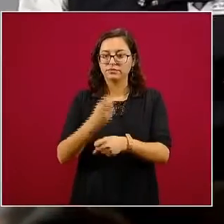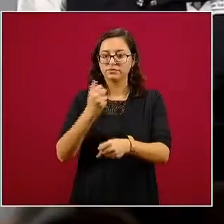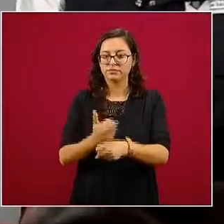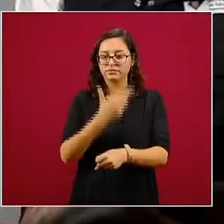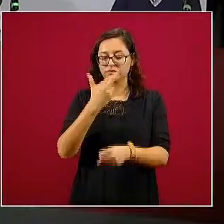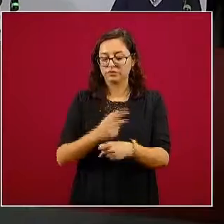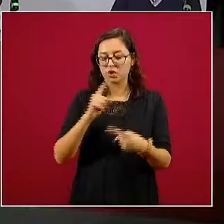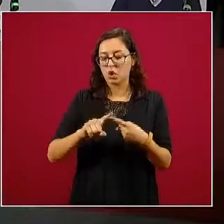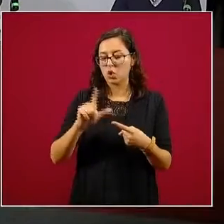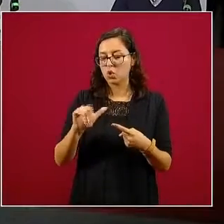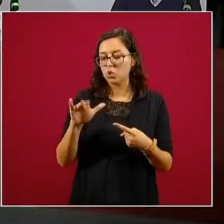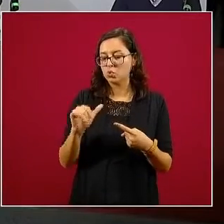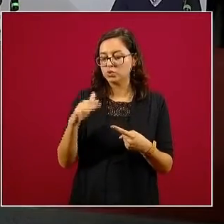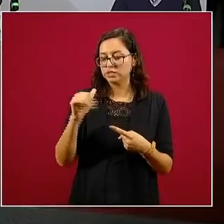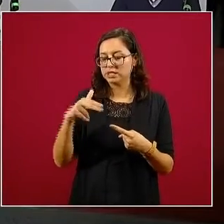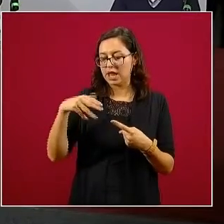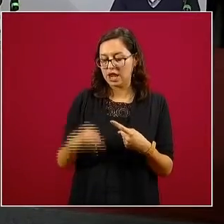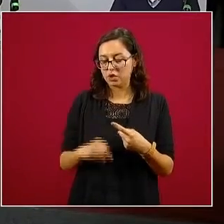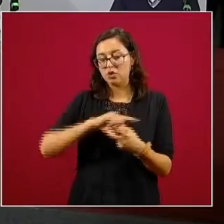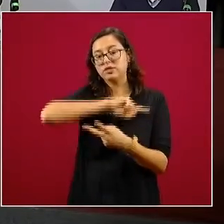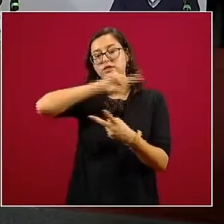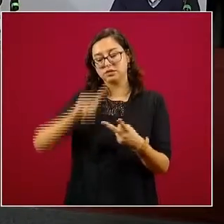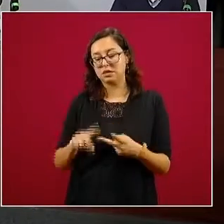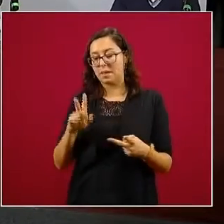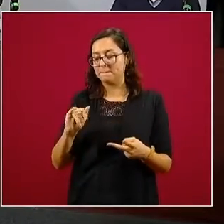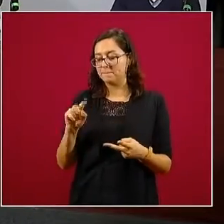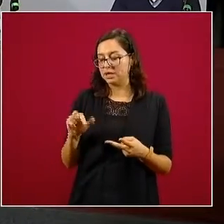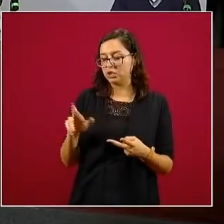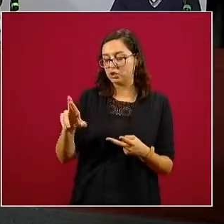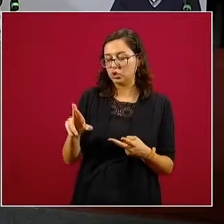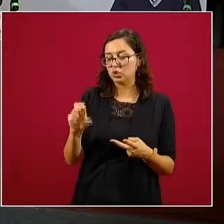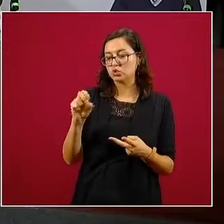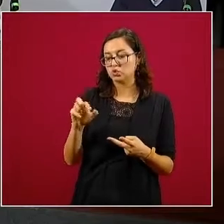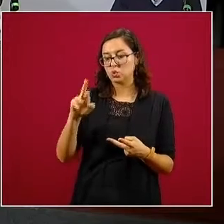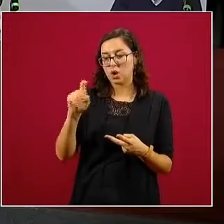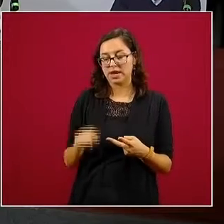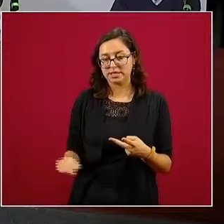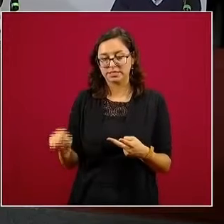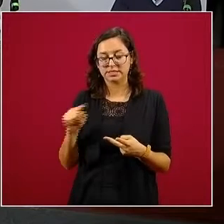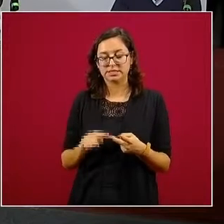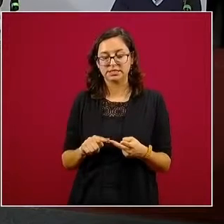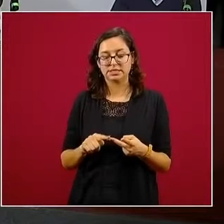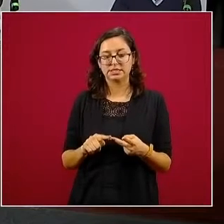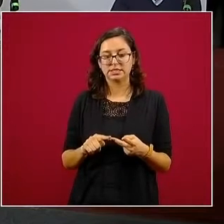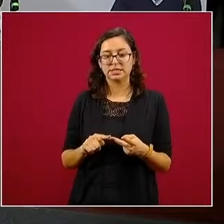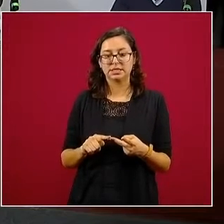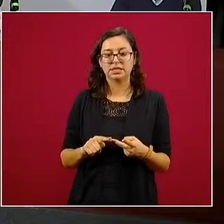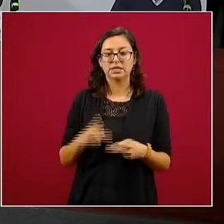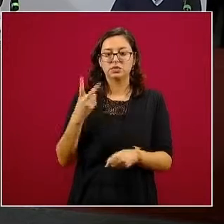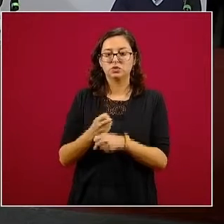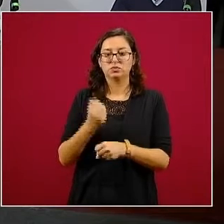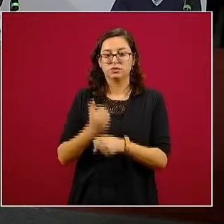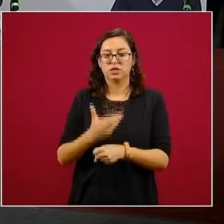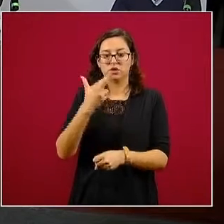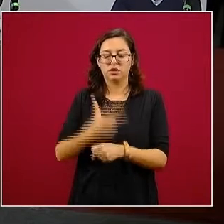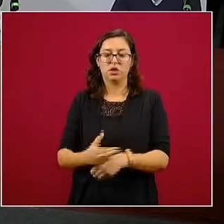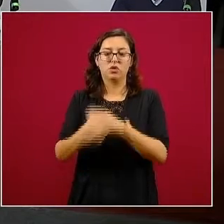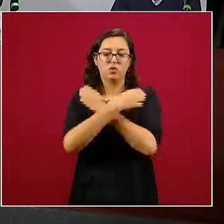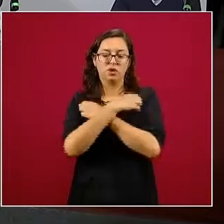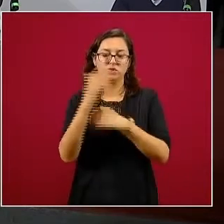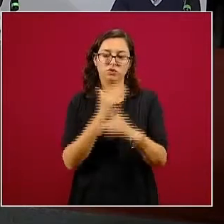personas, en sus familias y en sus comunidades, es decir, sistemas de salud que no solo estén enfocados en hospitales, que por cierto son